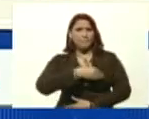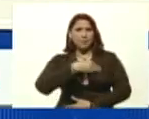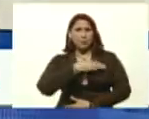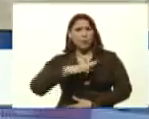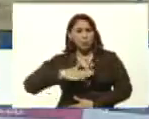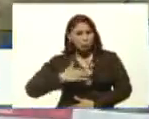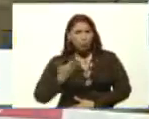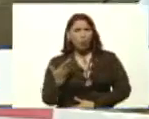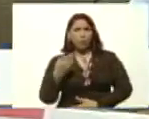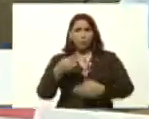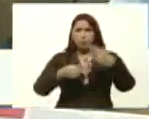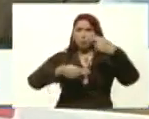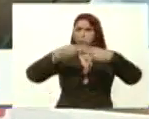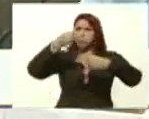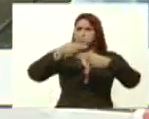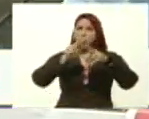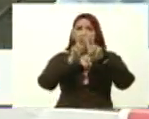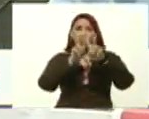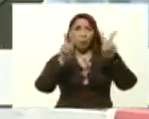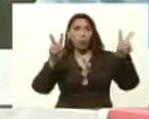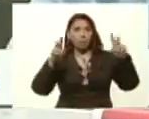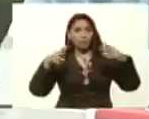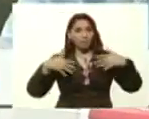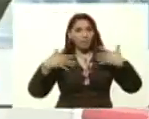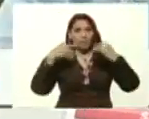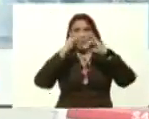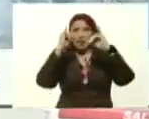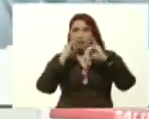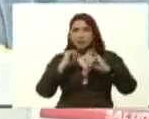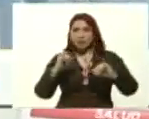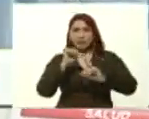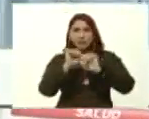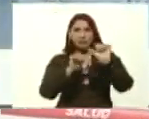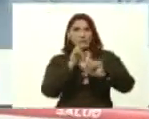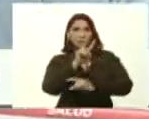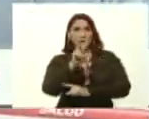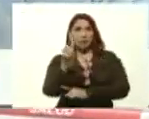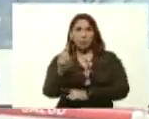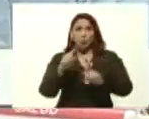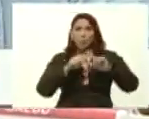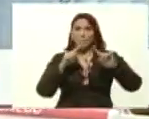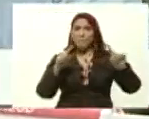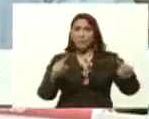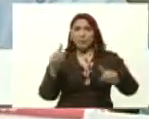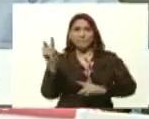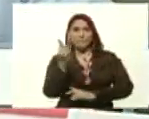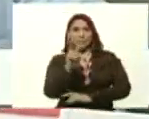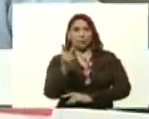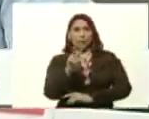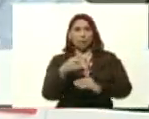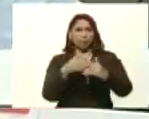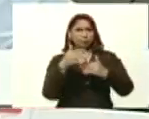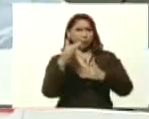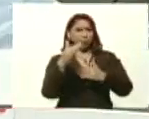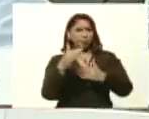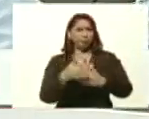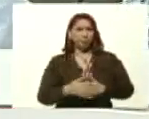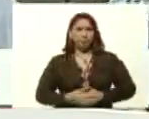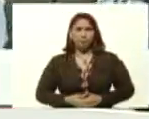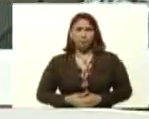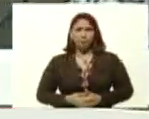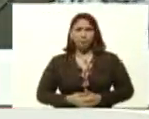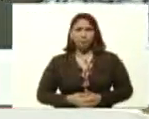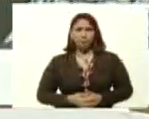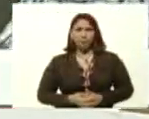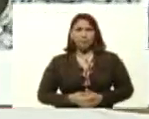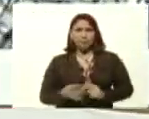puede construir la paz, la felicidad de este siglo XXI para Venezuela. Y más allá,